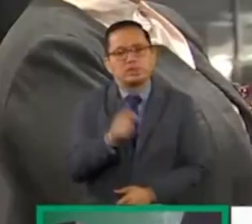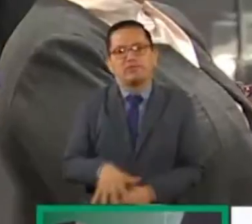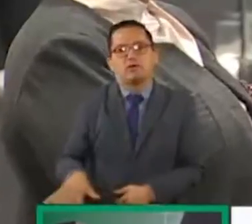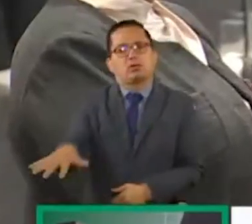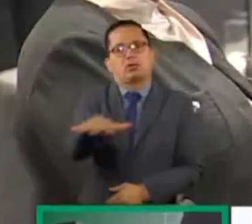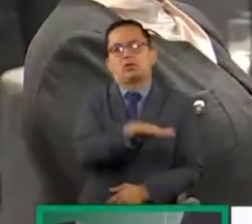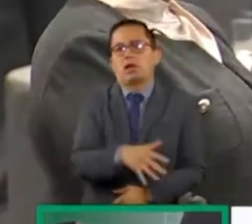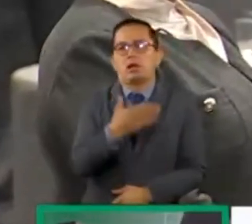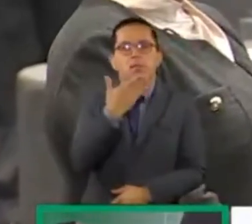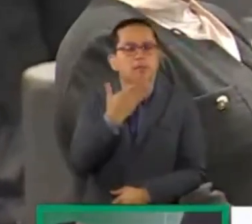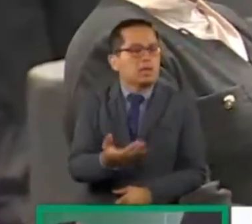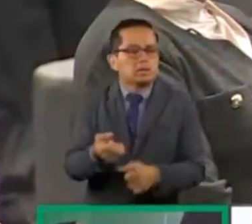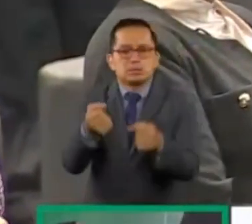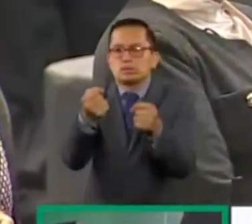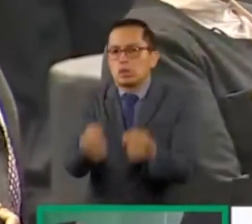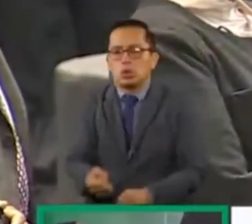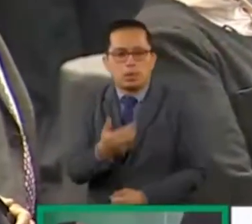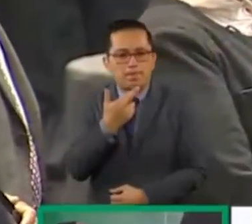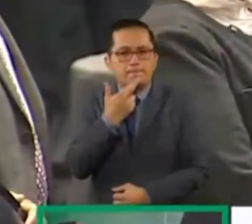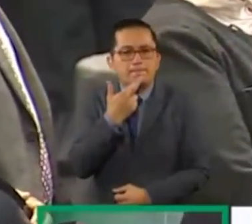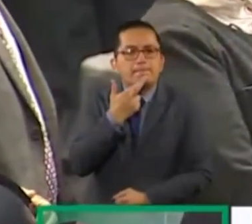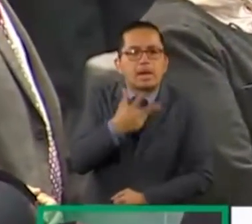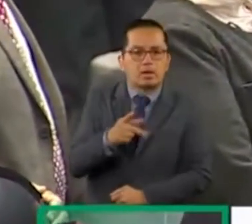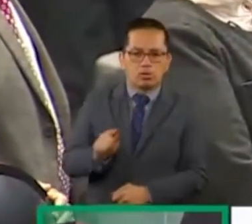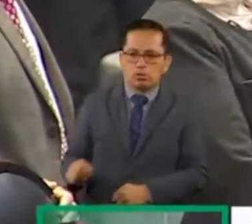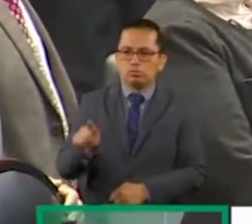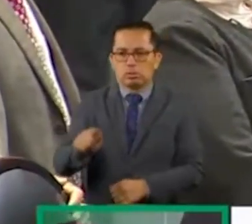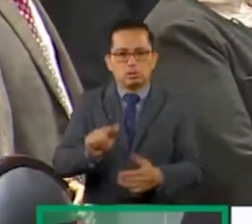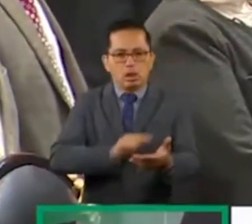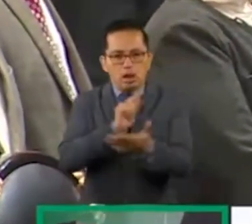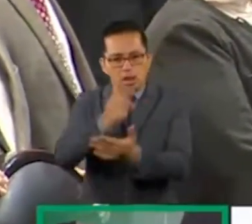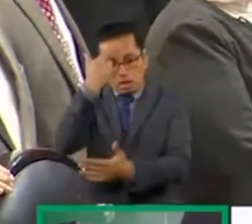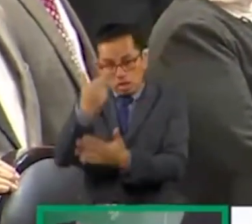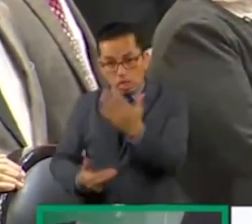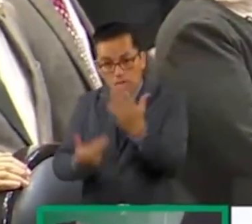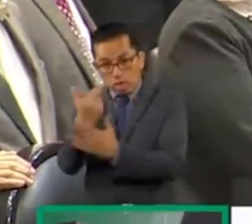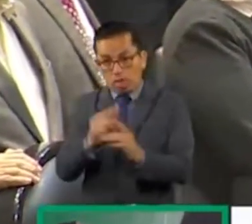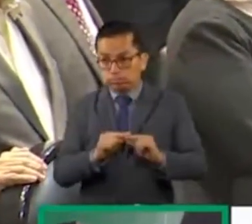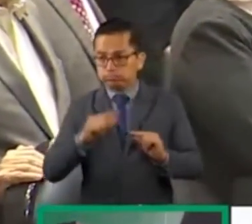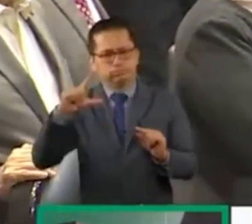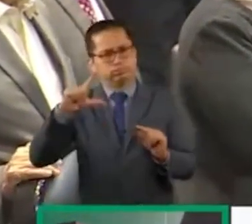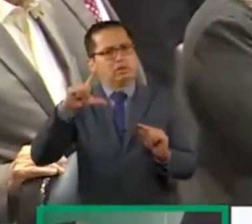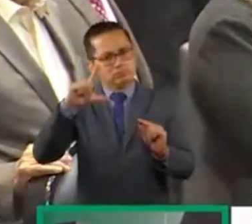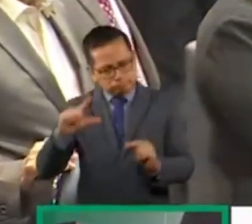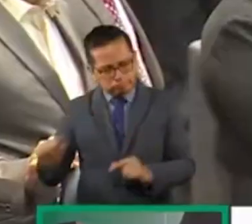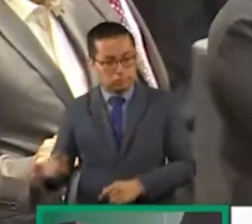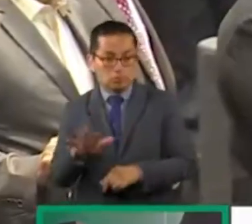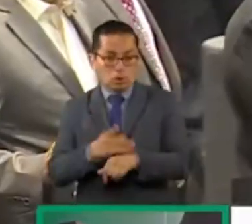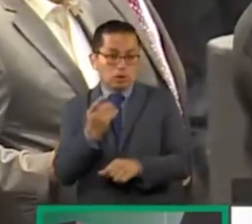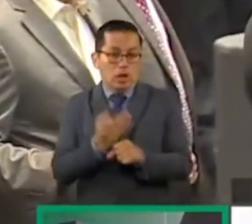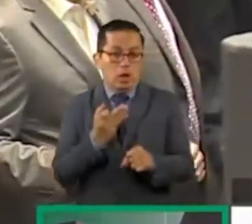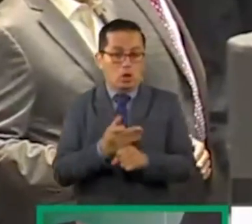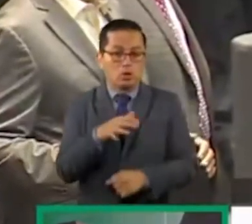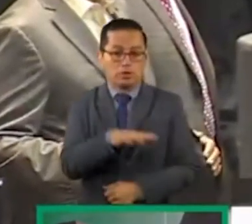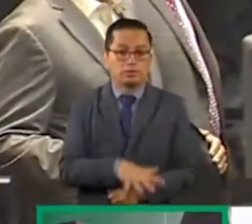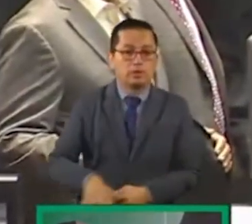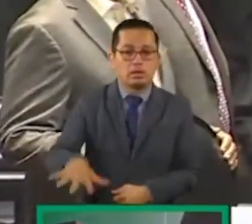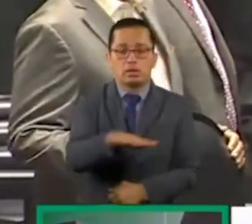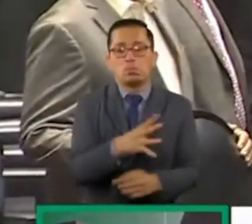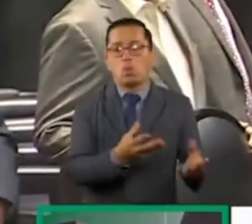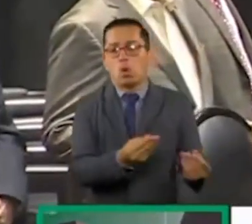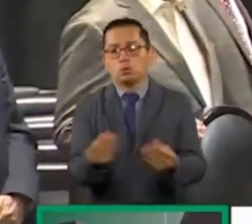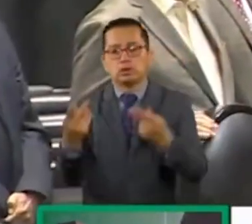en cuanto a la baja de la tasa de comisión de delitos que día a día lastiman la calidad de vida de miles